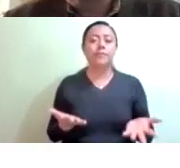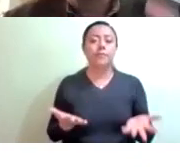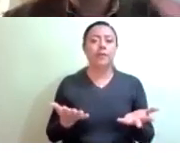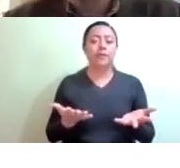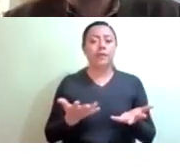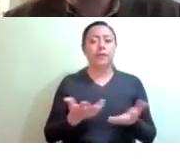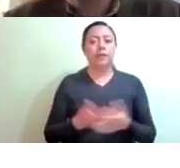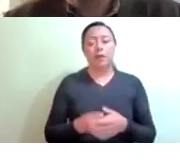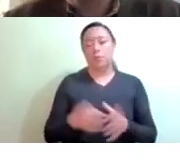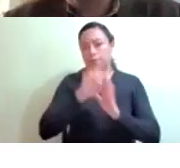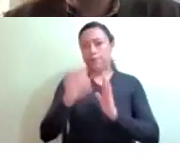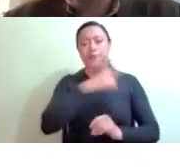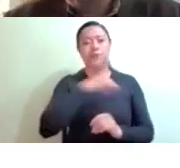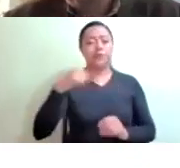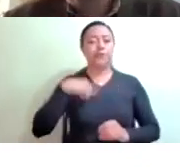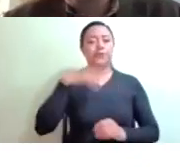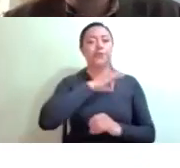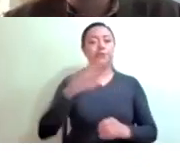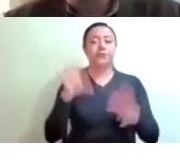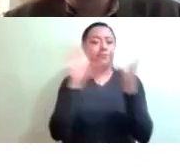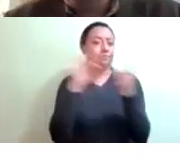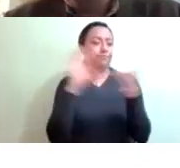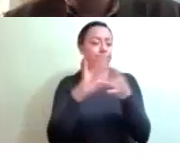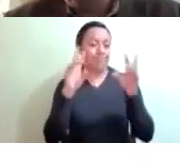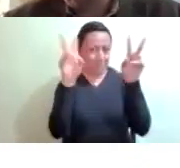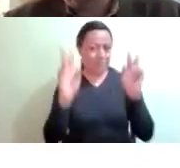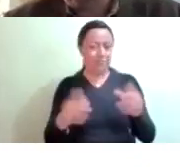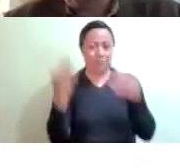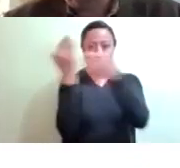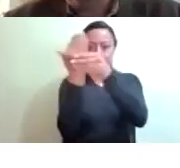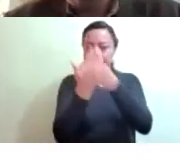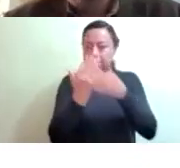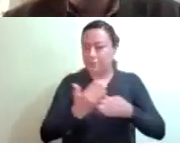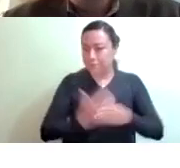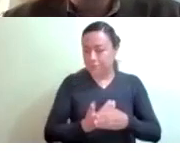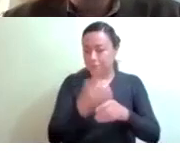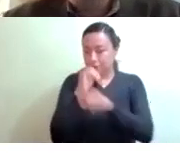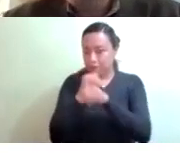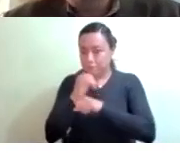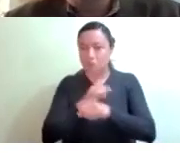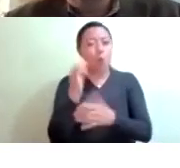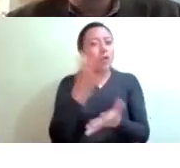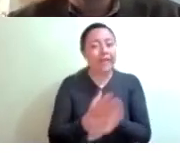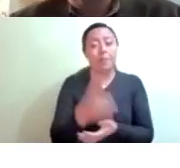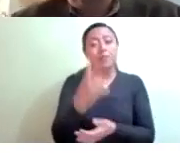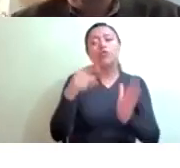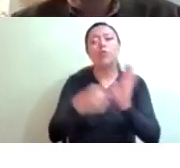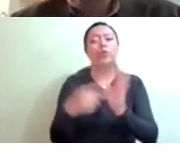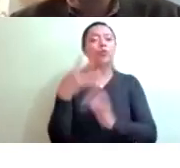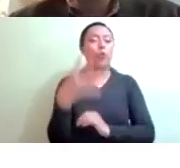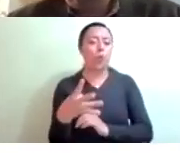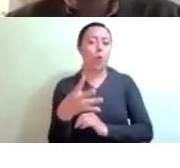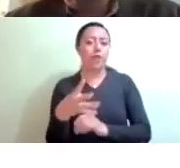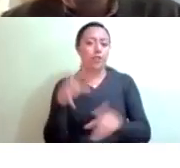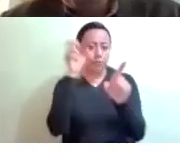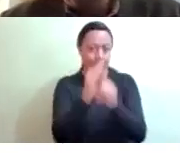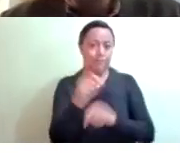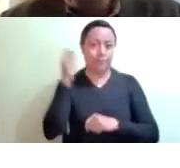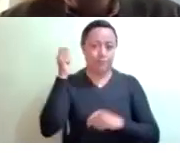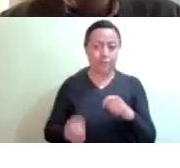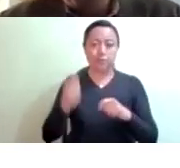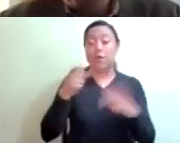Si habláramos de carpetas de investigación, solo el 2.4 se logra sentencia, y si hablamos de personas detenidas, pues